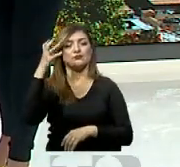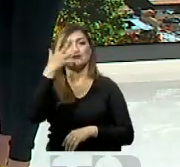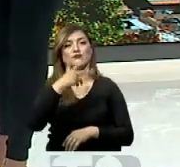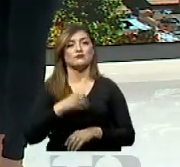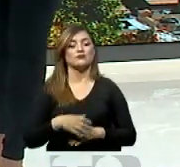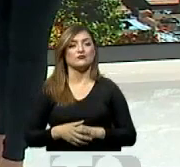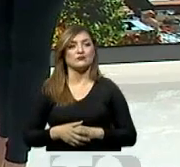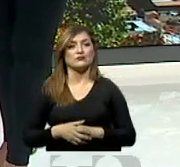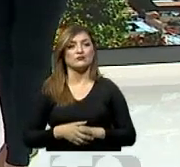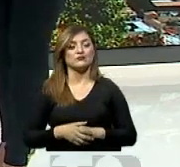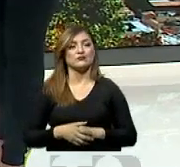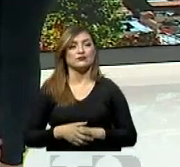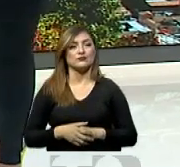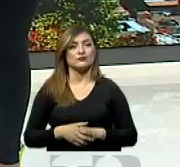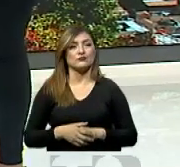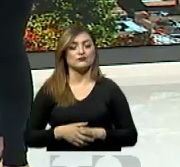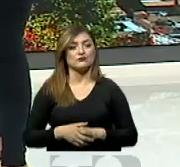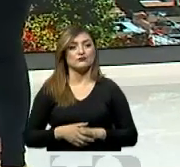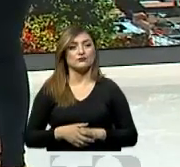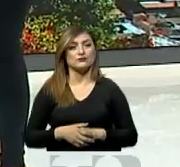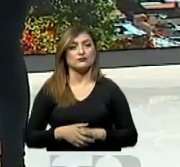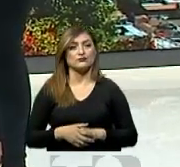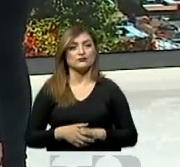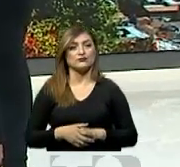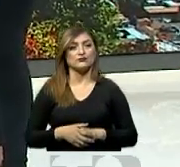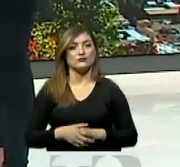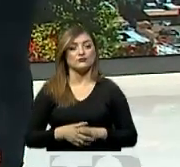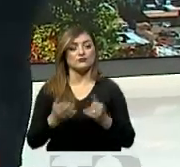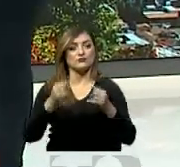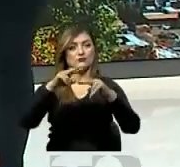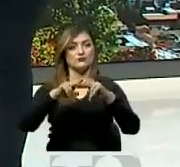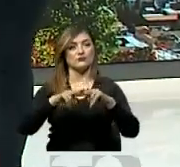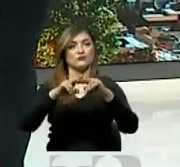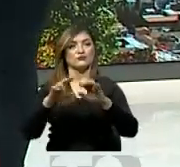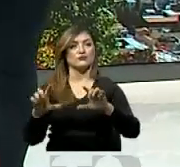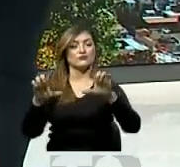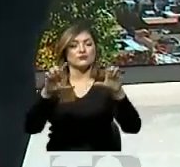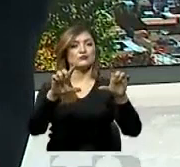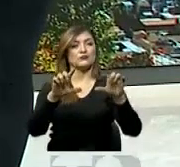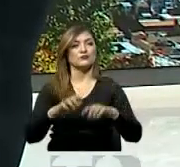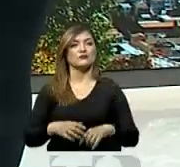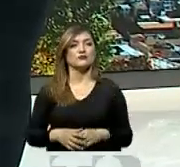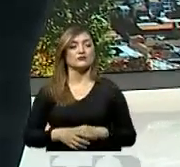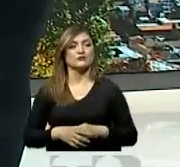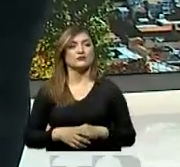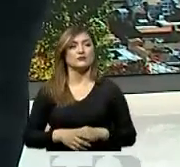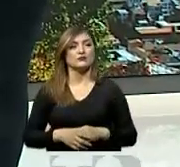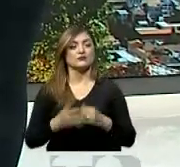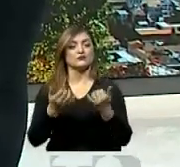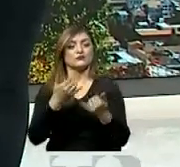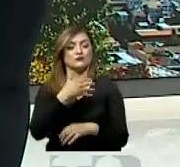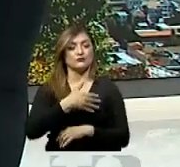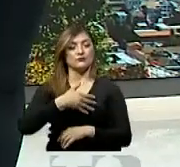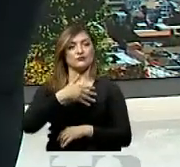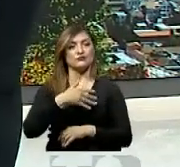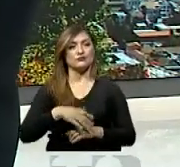uno de los mejores rincones que tenemos en nuestro querido país. Vamos a revisar ahora el pico y placa. ¿Qué pasa con el pico y placa para el día de hoy? Por favor,